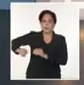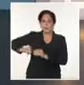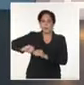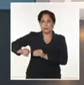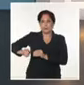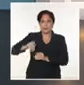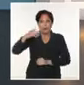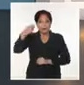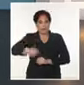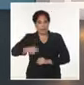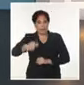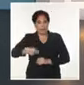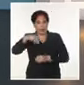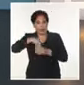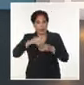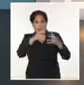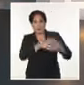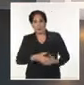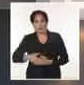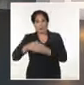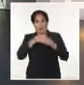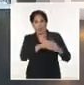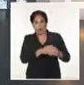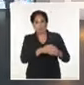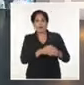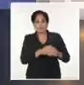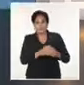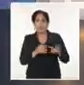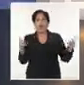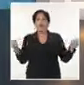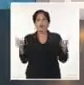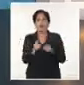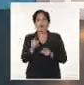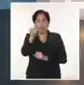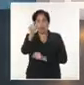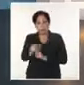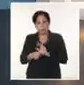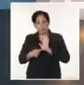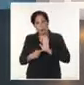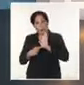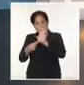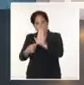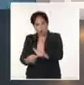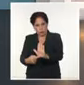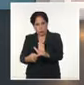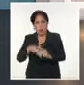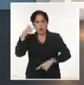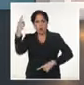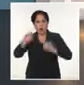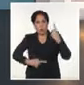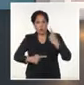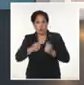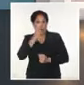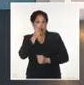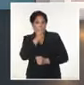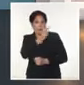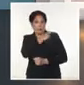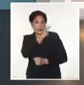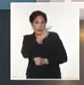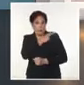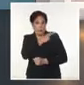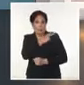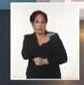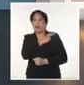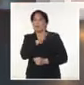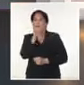fiscal estadounidense Paul Monteleone resumió el caso presentado por su oficina contra el senador cubano-americano que representa el estado de